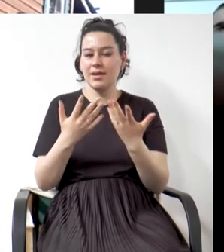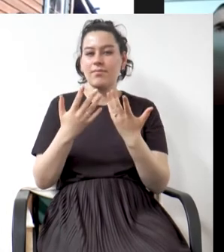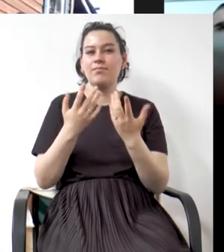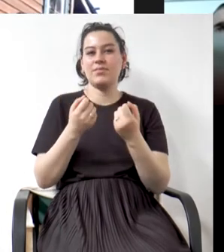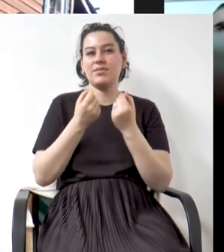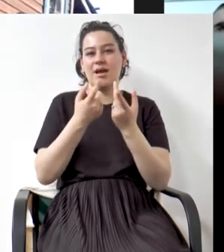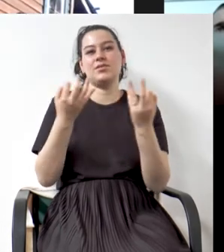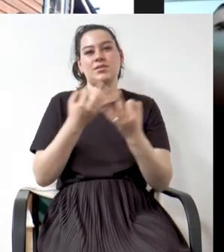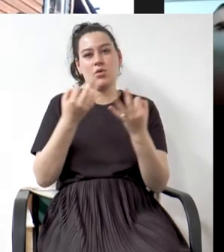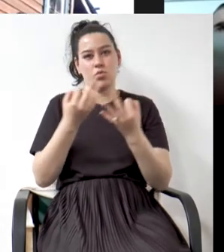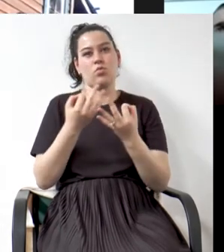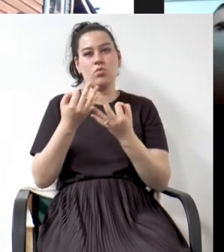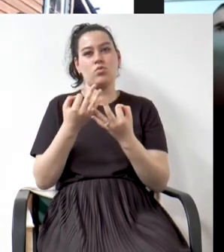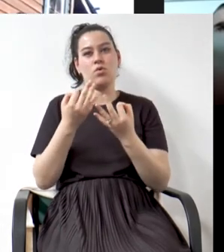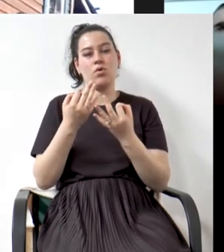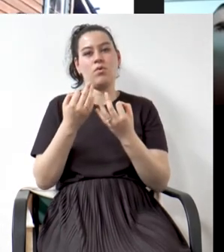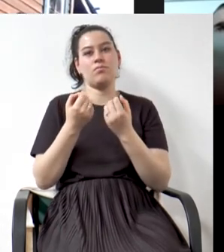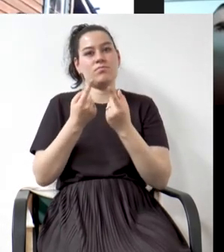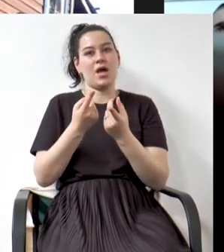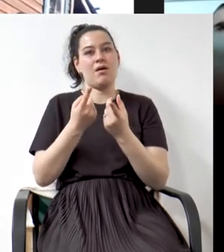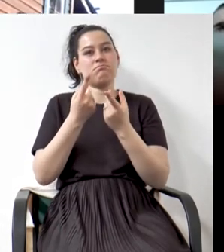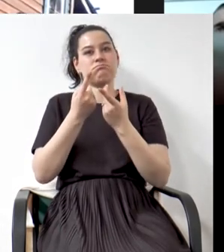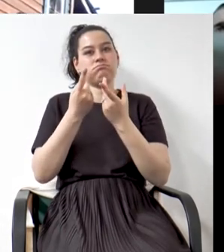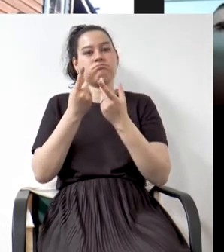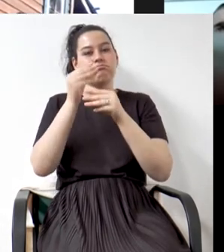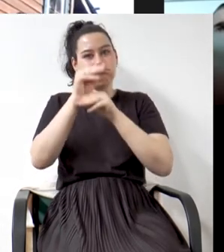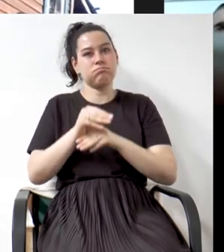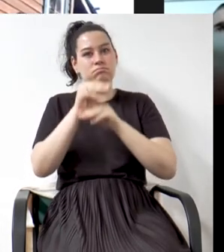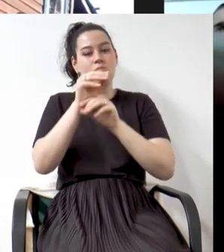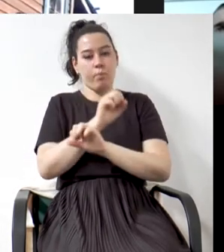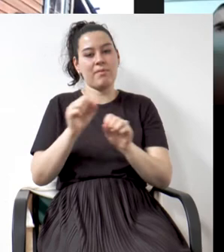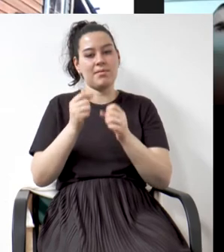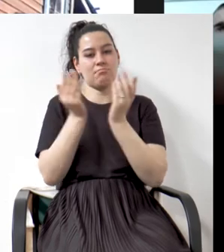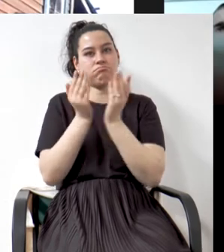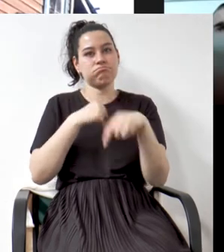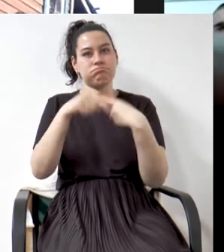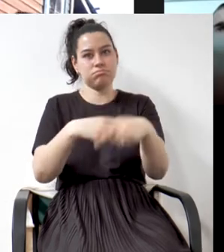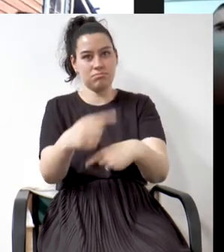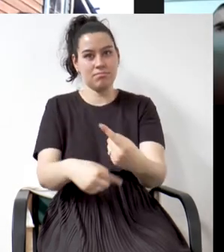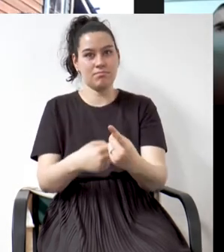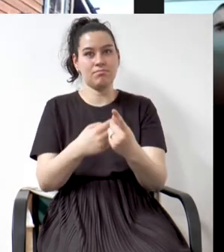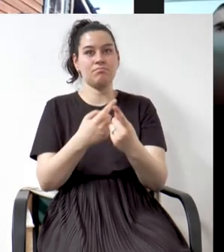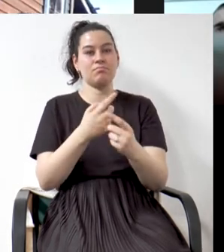garantizar el mantenimiento de la oferta de grado y pregrado, proponiendo alcanzar en el menor tiempo posible la